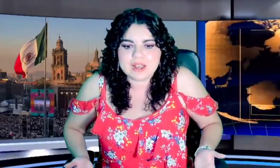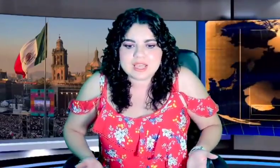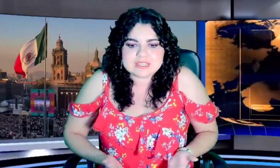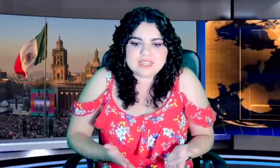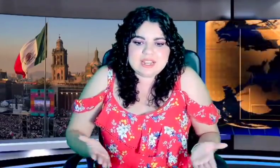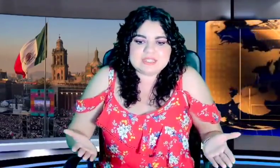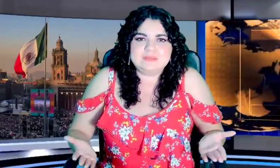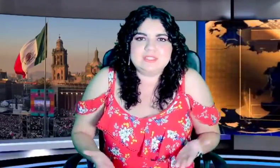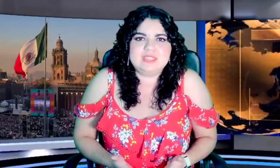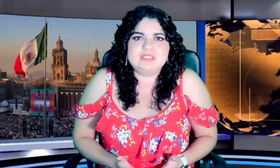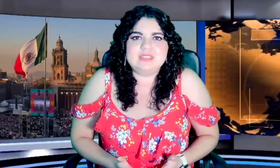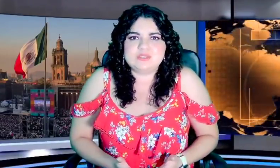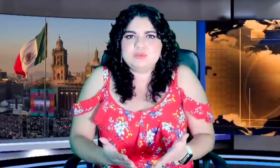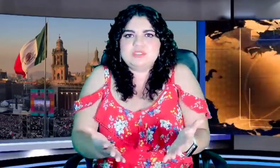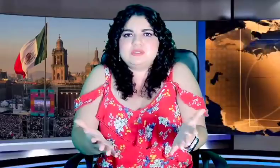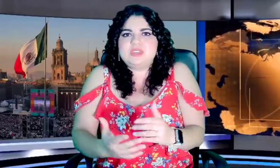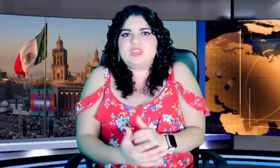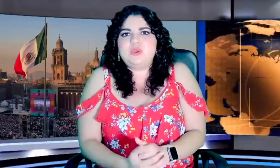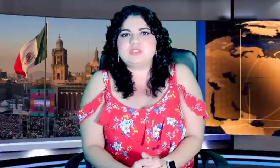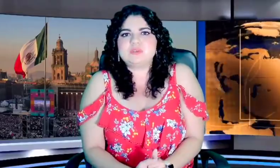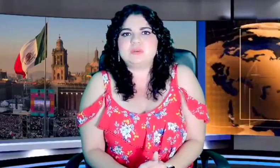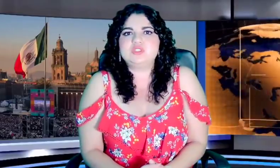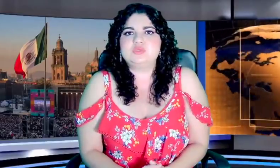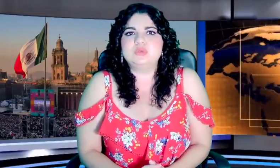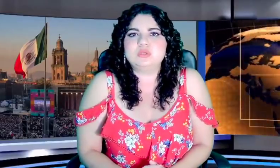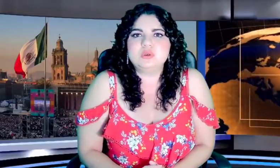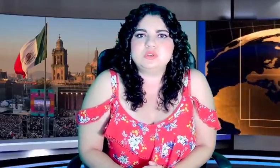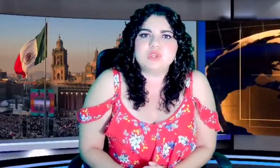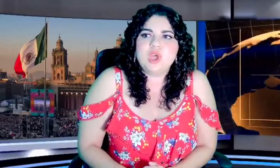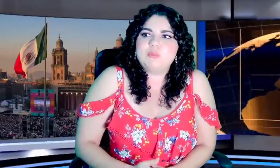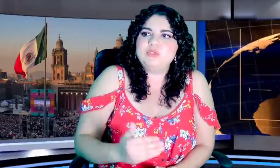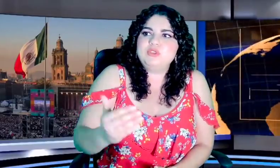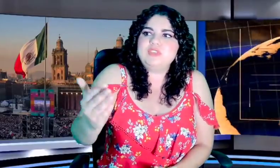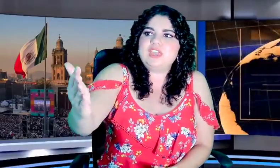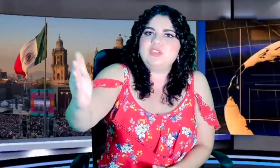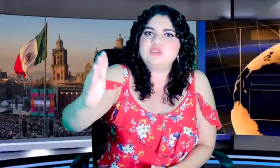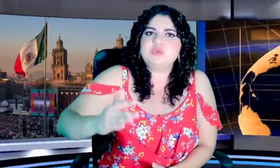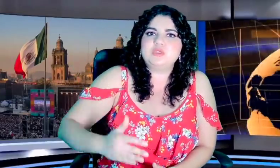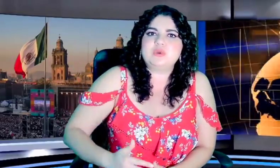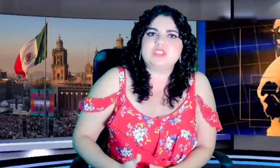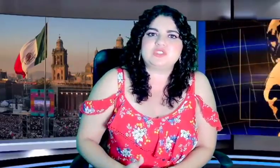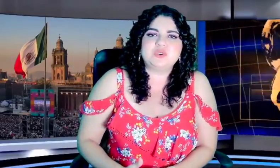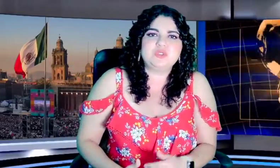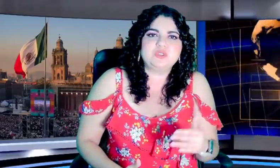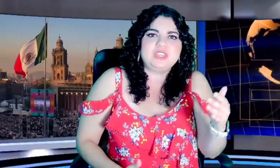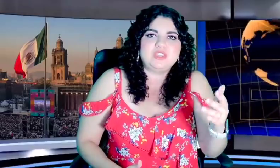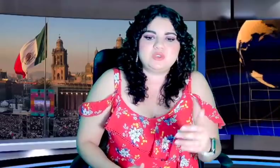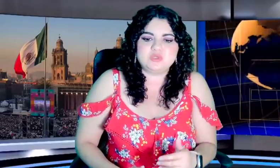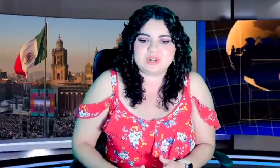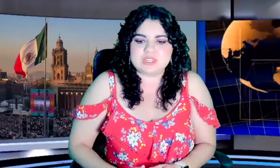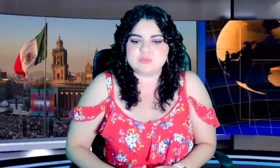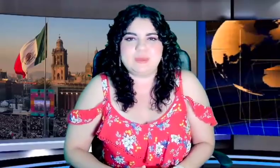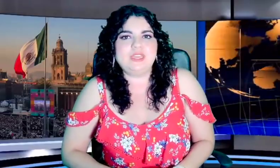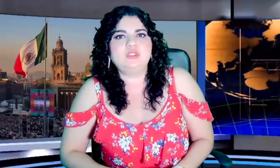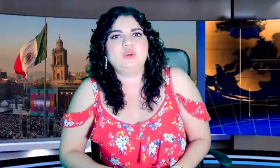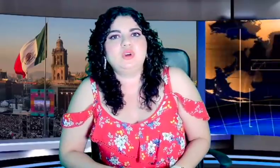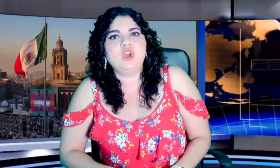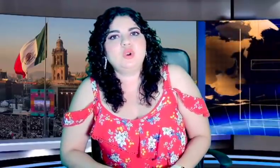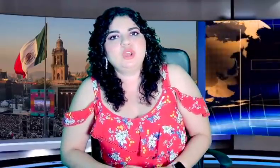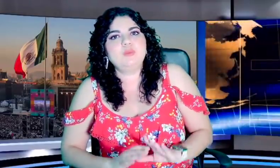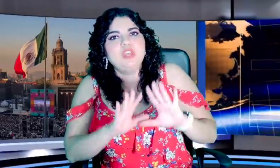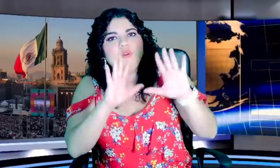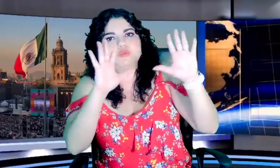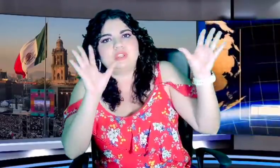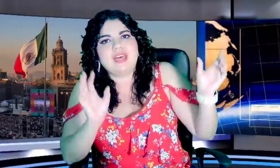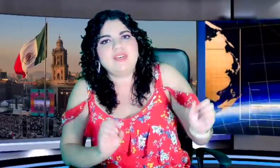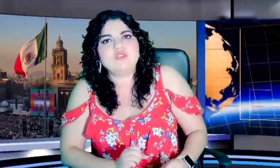mal, saquen las evidencias, ¿cómo es eso de que nomás con insultos? Pues ¿dónde quedó su educación? ¿Dónde quedó su respeto? No